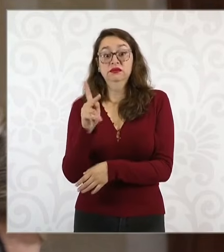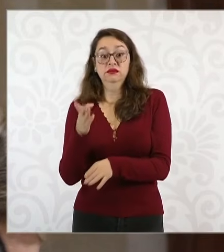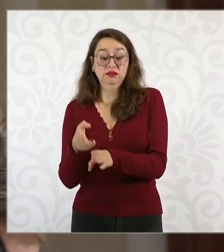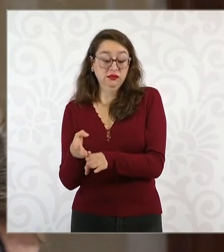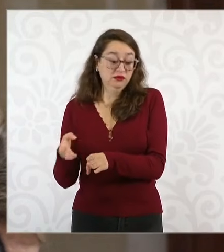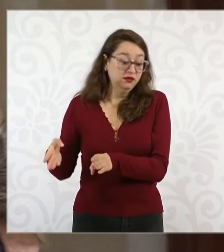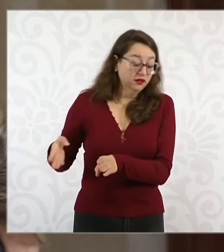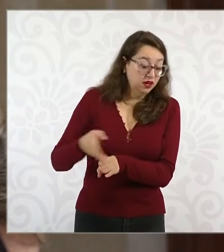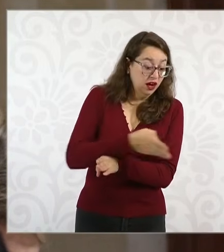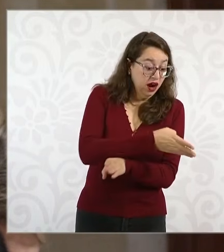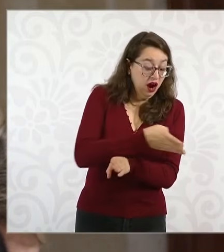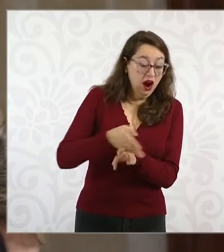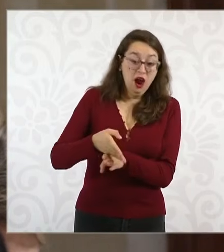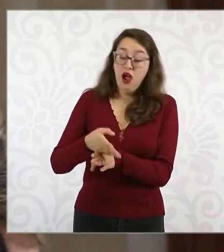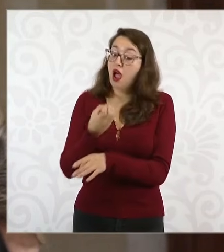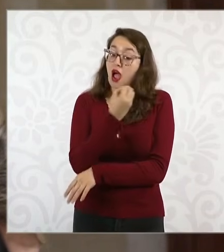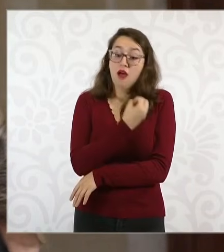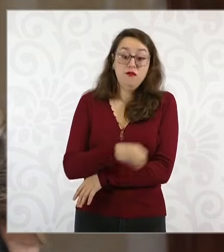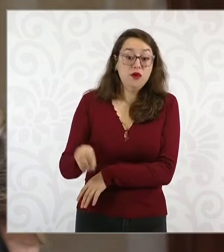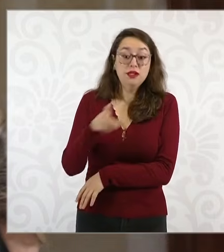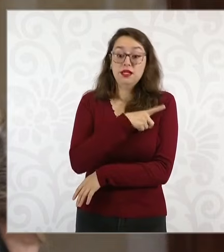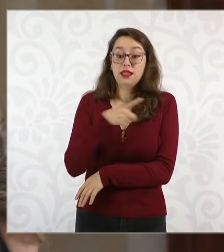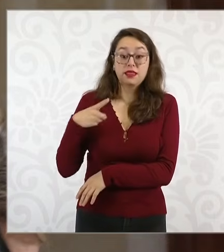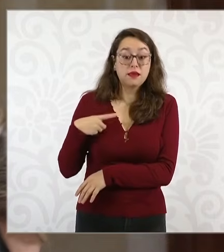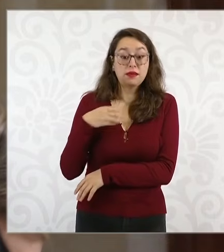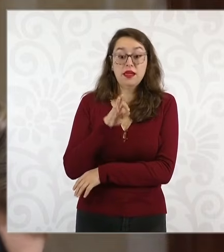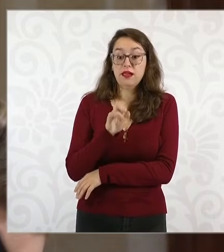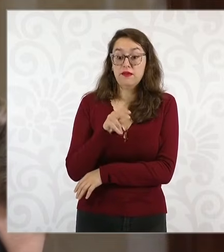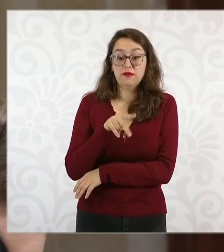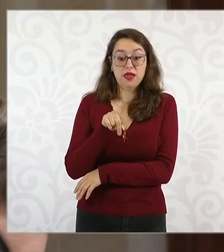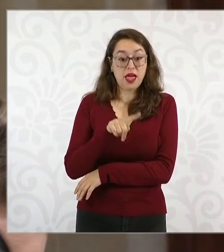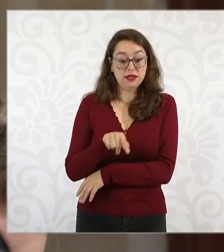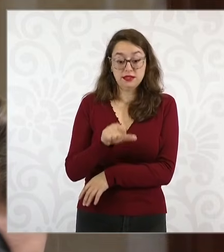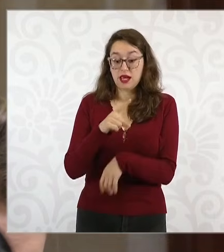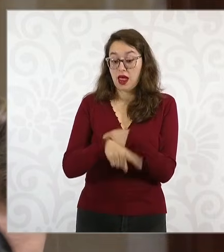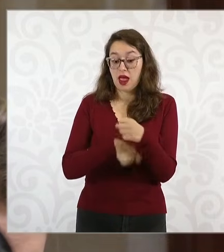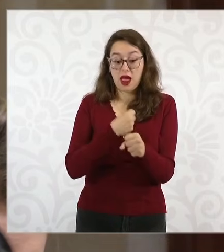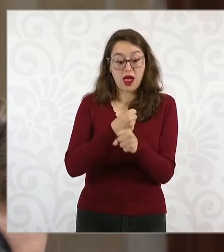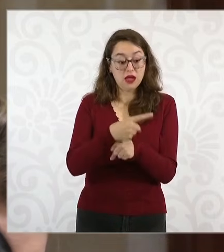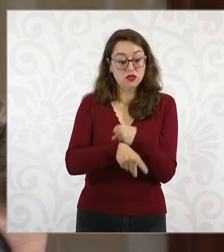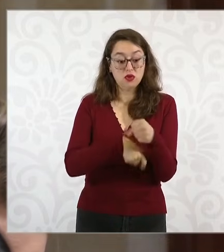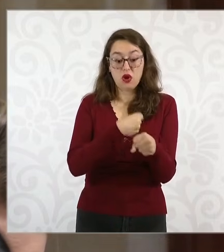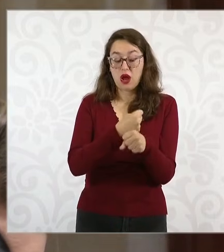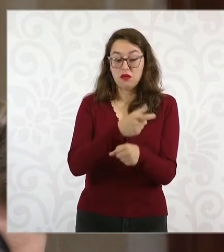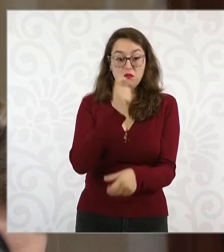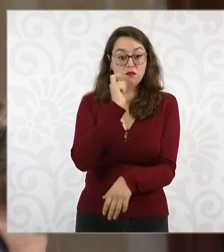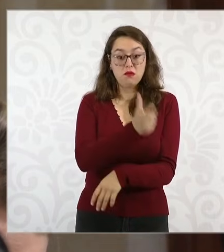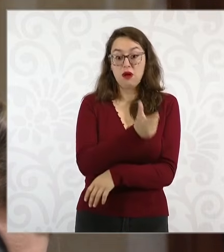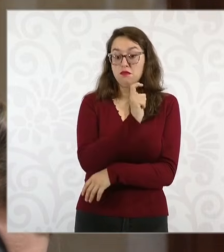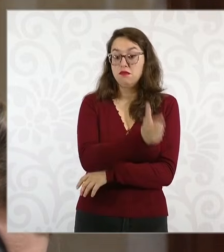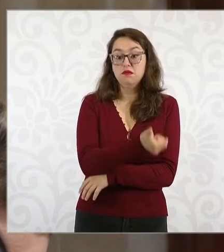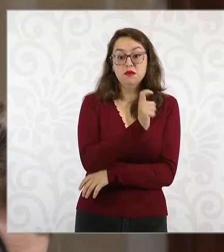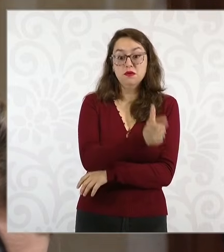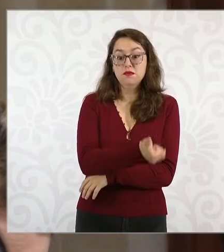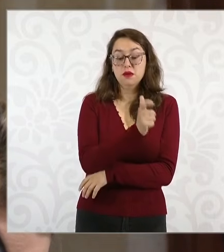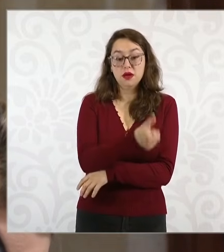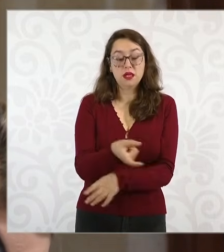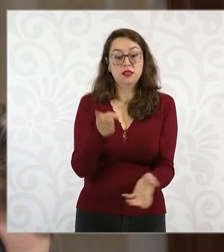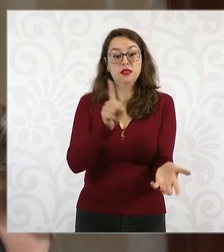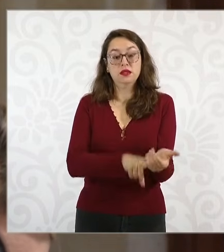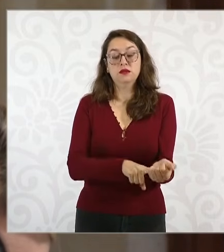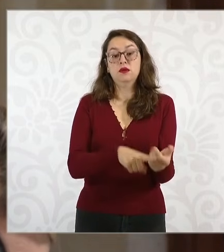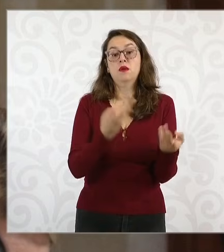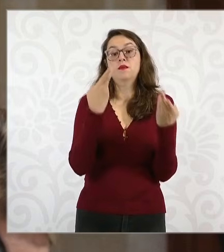móvil siguen siendo obligados a pagar la fianza cada año, y que se va pues a la propia fianzadora del grupo